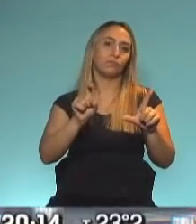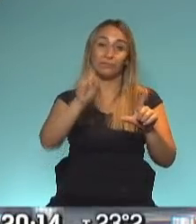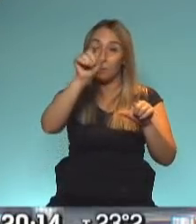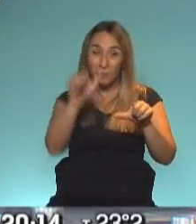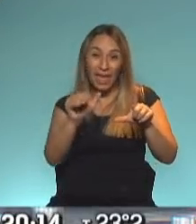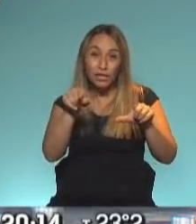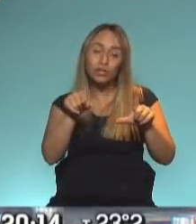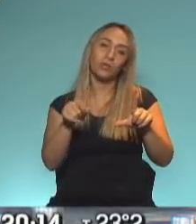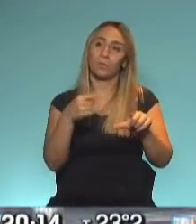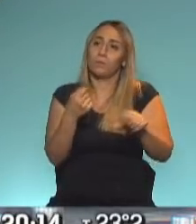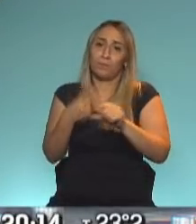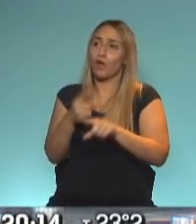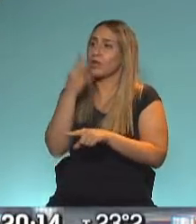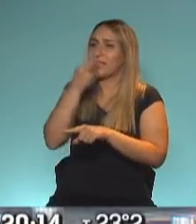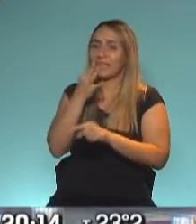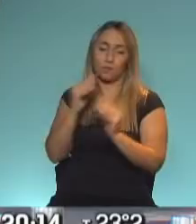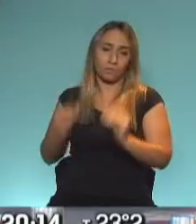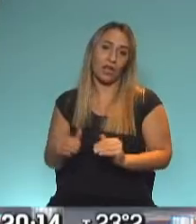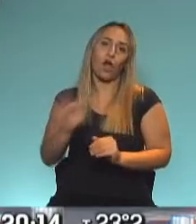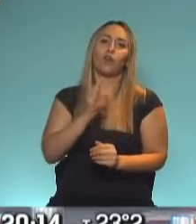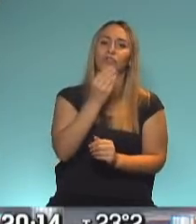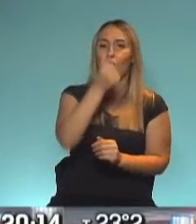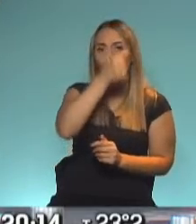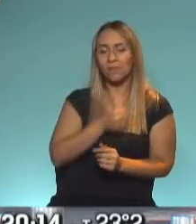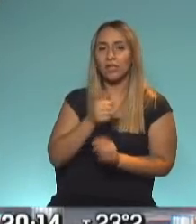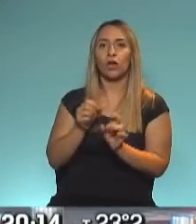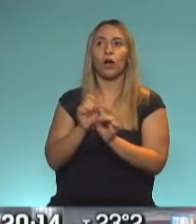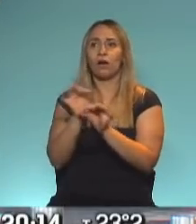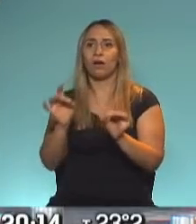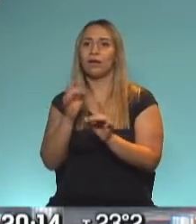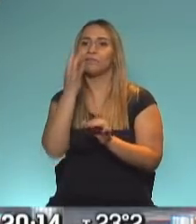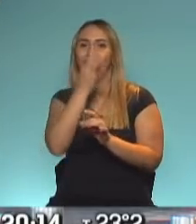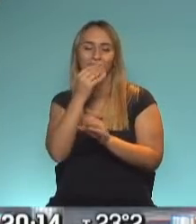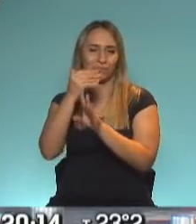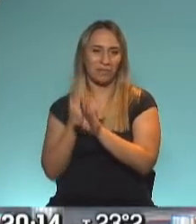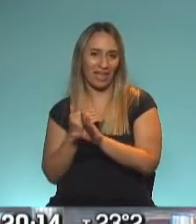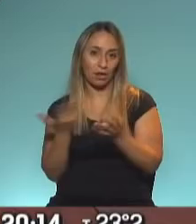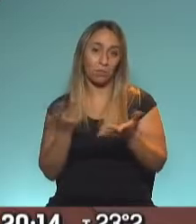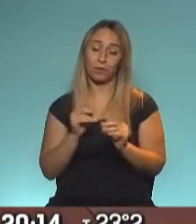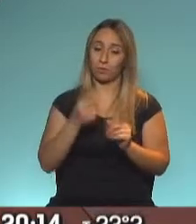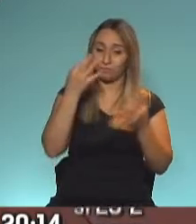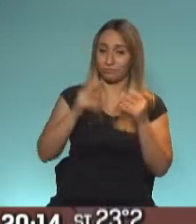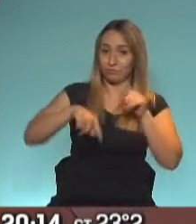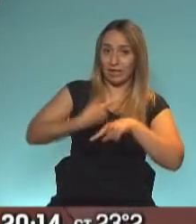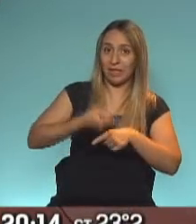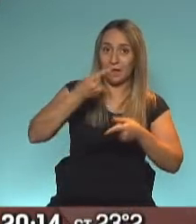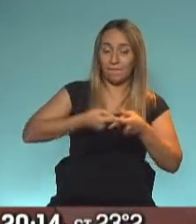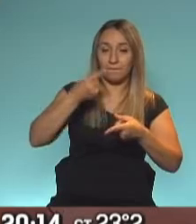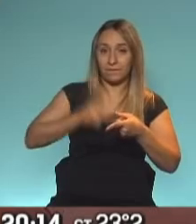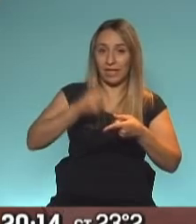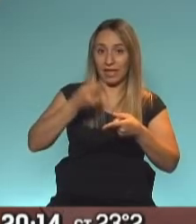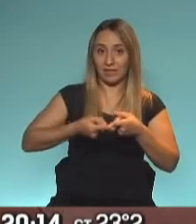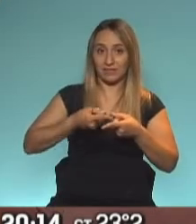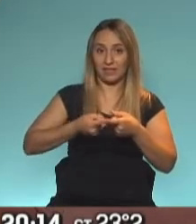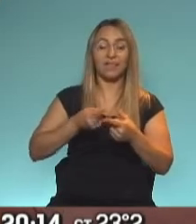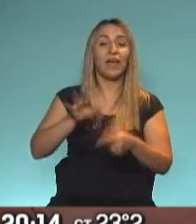porque estamos acostumbrados, por ejemplo, a que en los fines de semana bajen, pero aquí se han juntado ya las fiestas navideñas, se juntará mañana la fiesta de Año